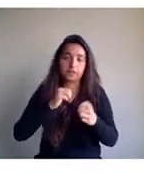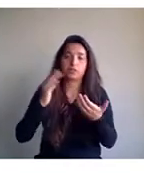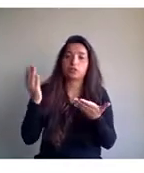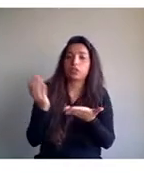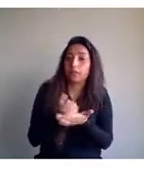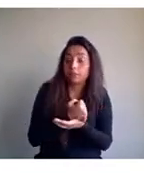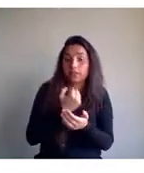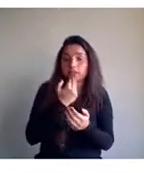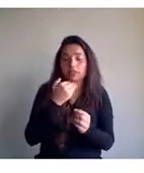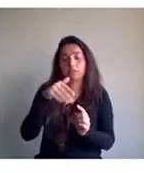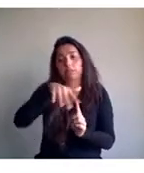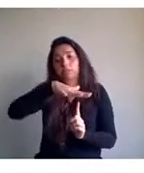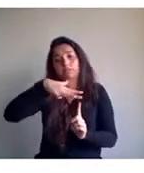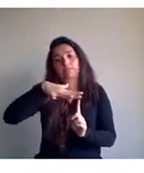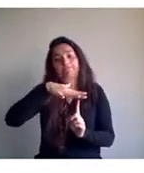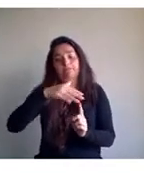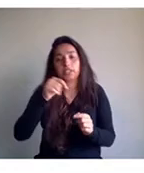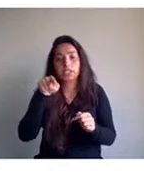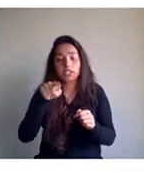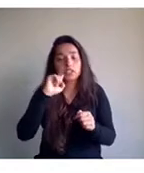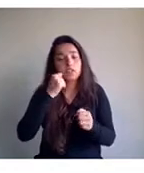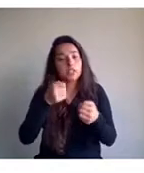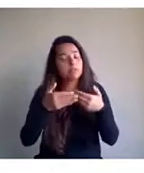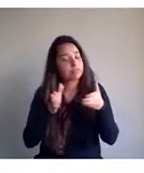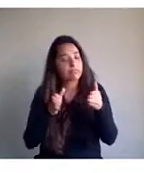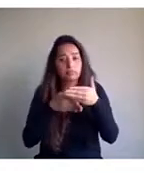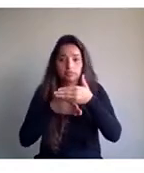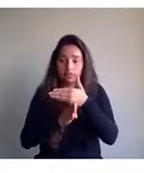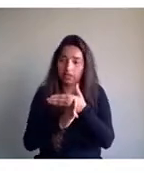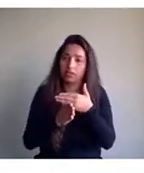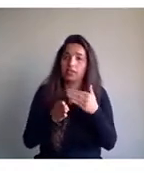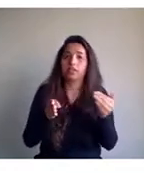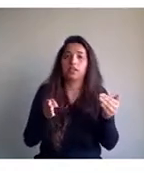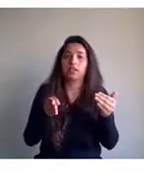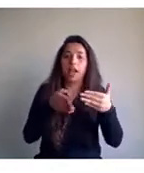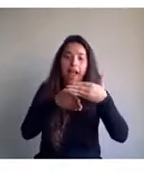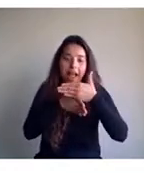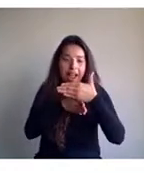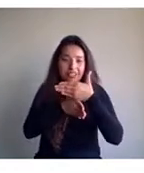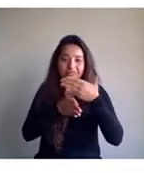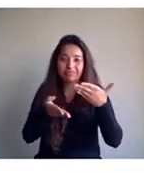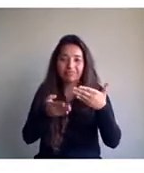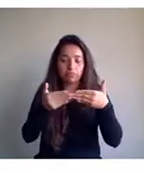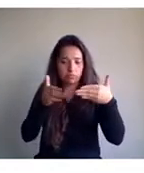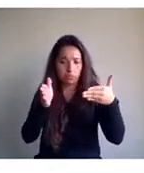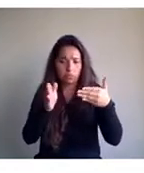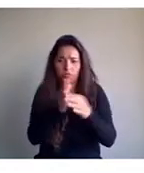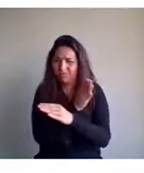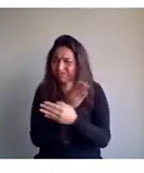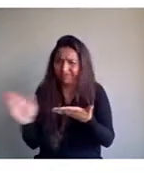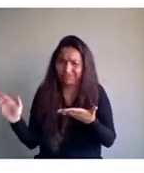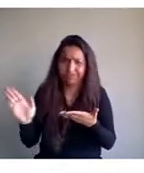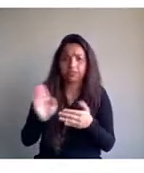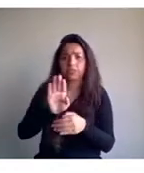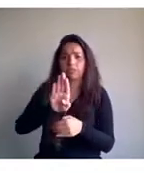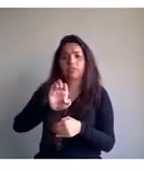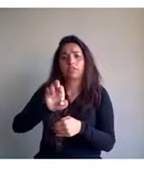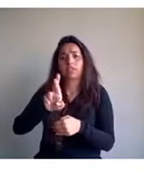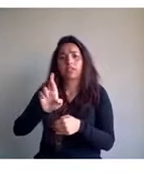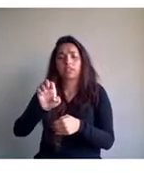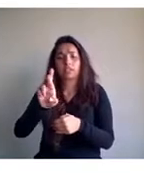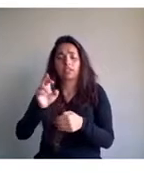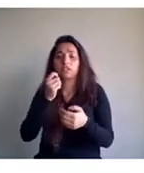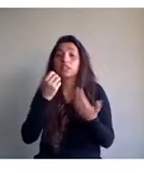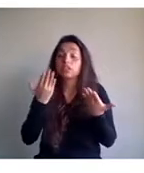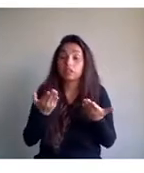esas barreras y lo que se va a hacer en esta capacitación es precisamente analizar cuáles son las respuestas efectivas para